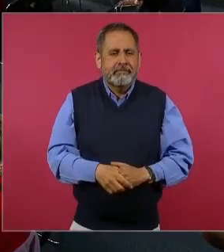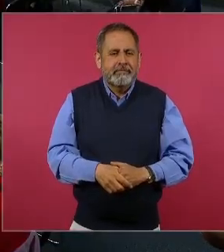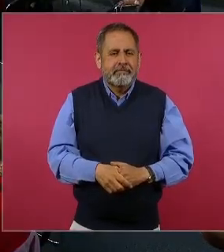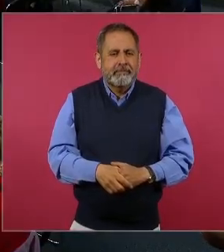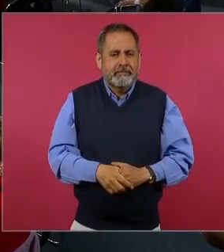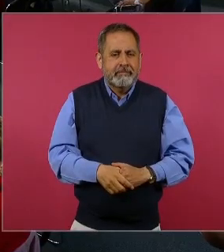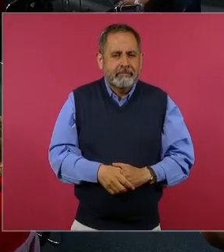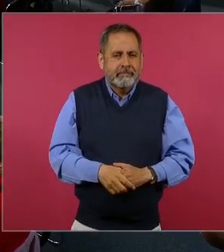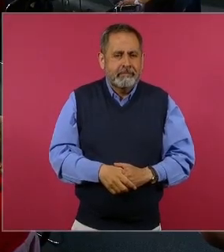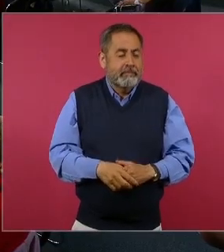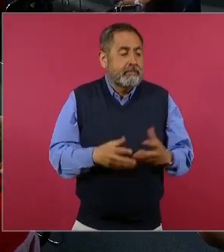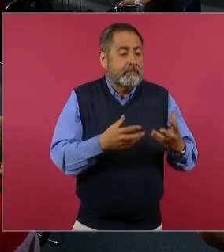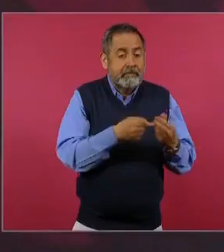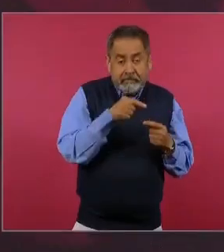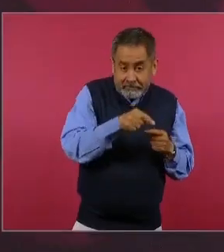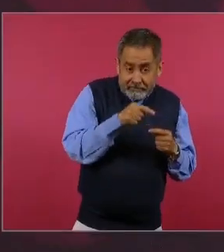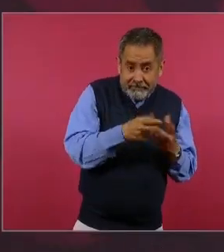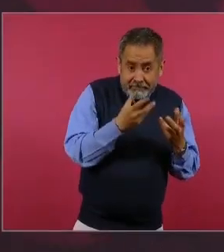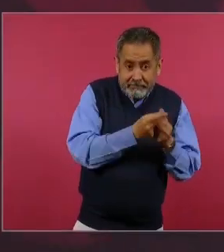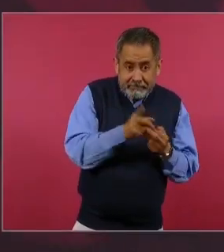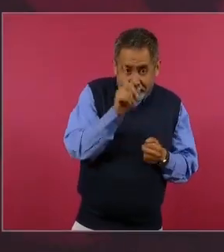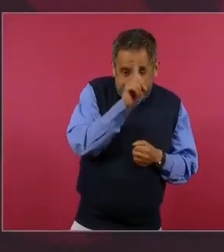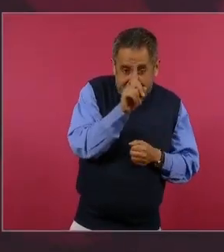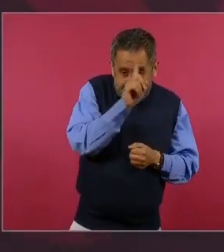Le anda dando consejos.